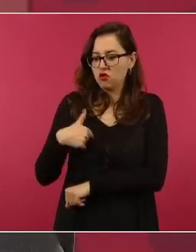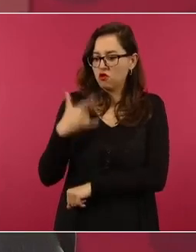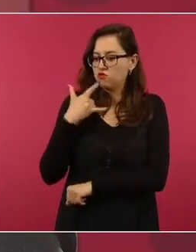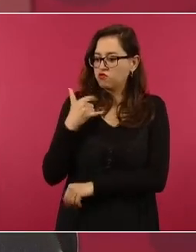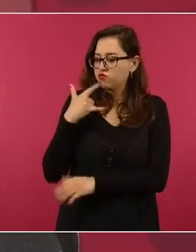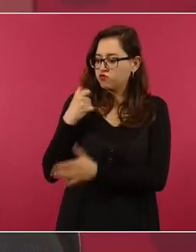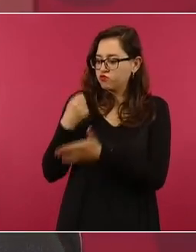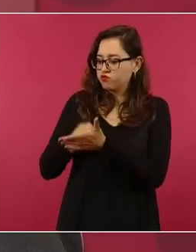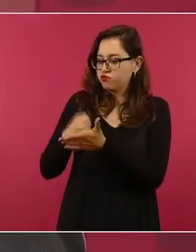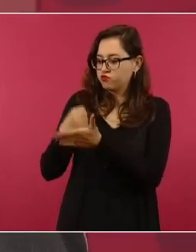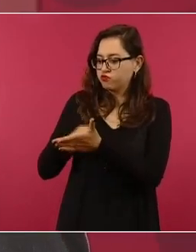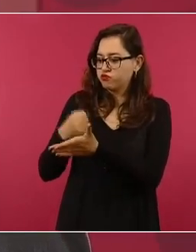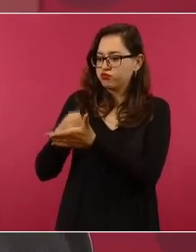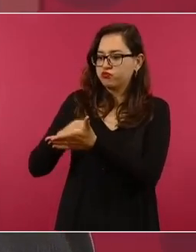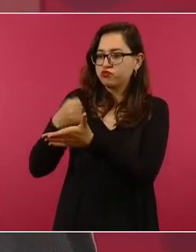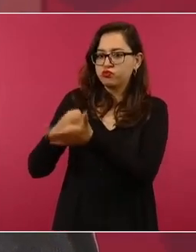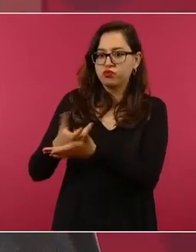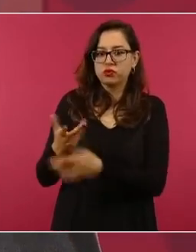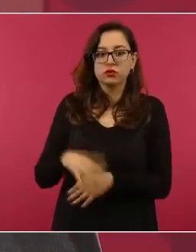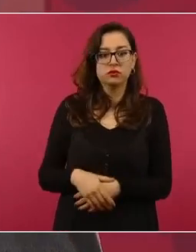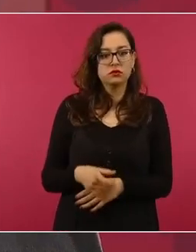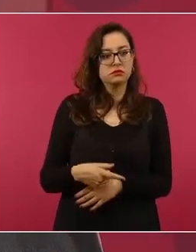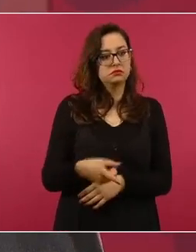un control remoto,